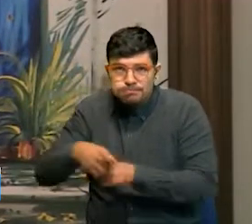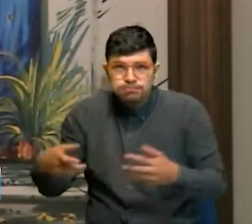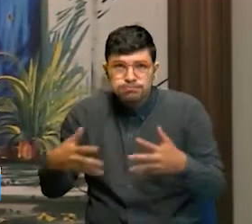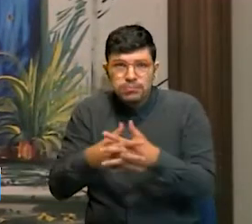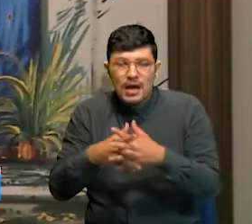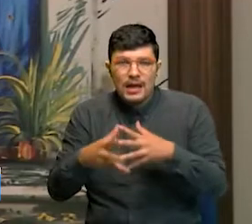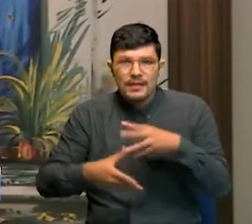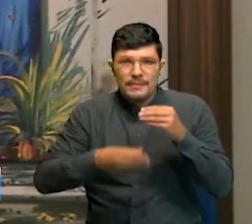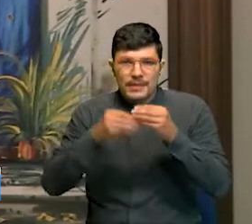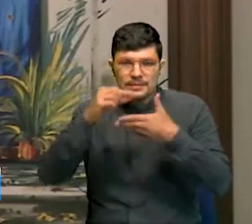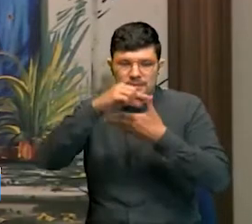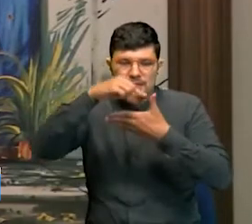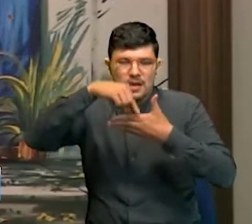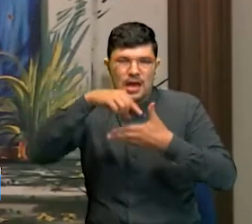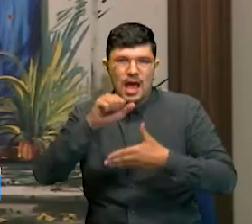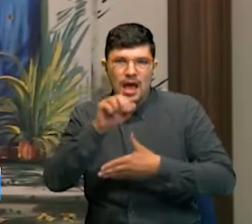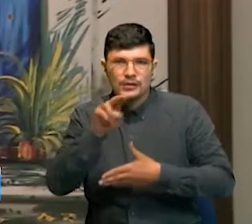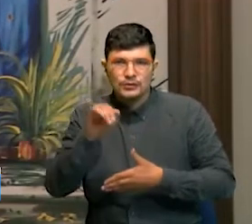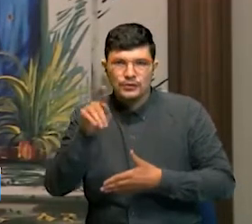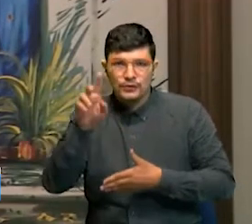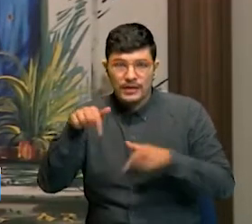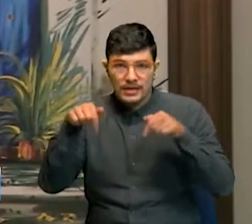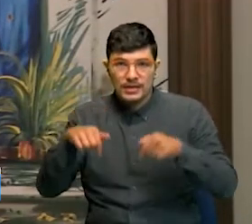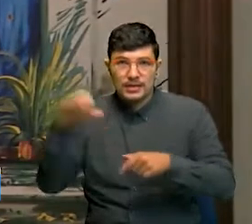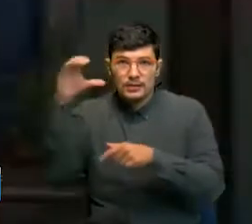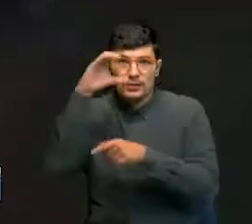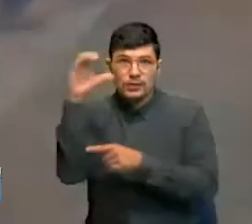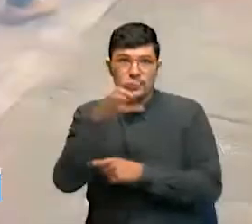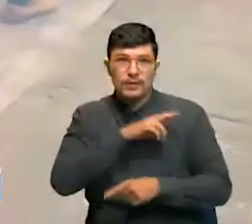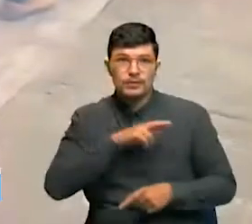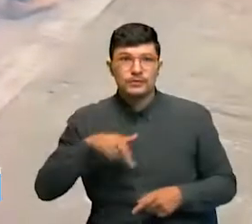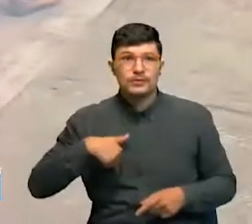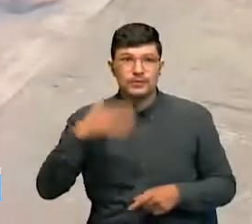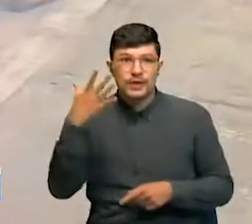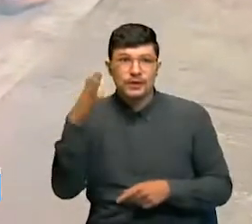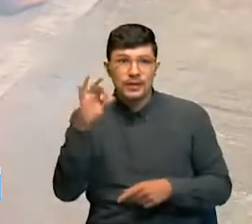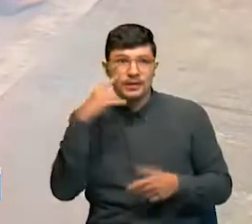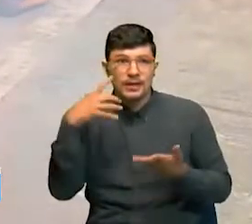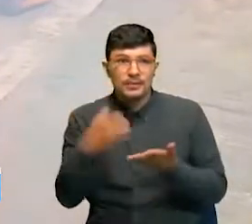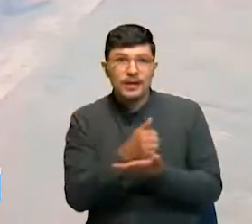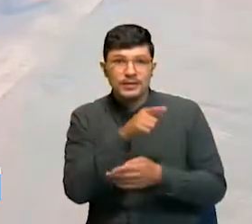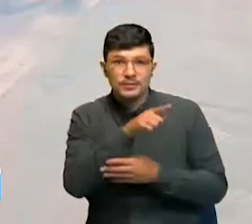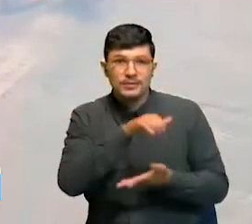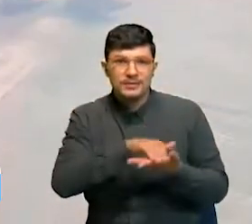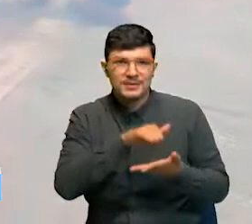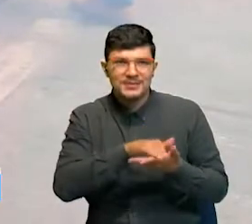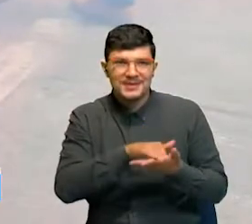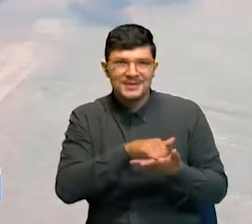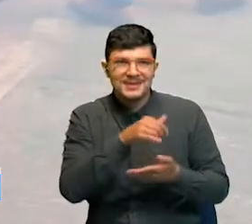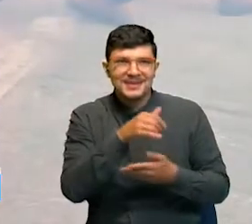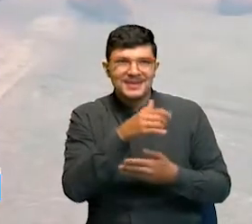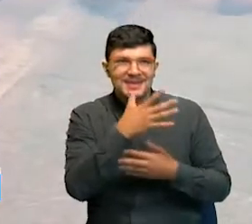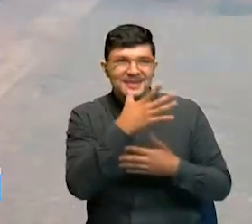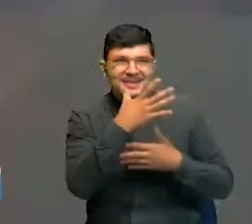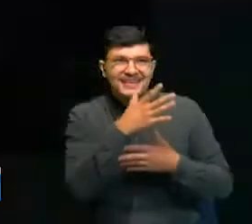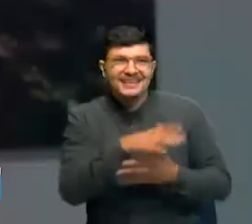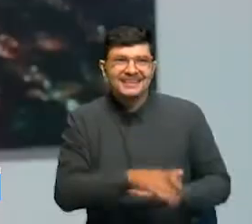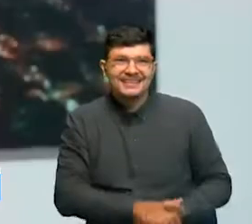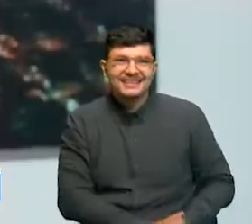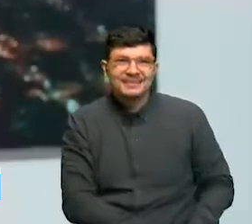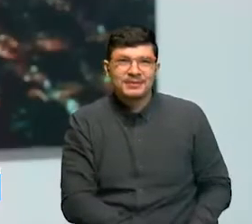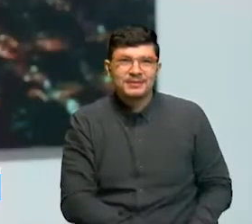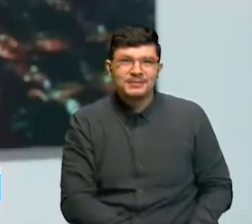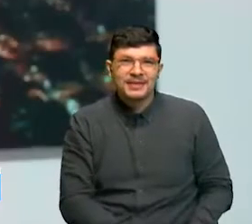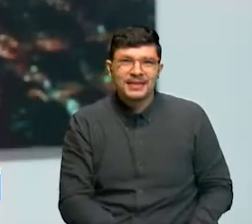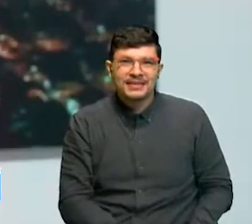tiene el producto. En este momento tenemos en Colombia 50 partes por millón de azufre en diésel. El transporte público